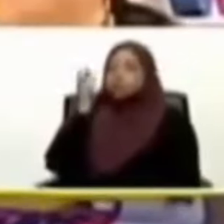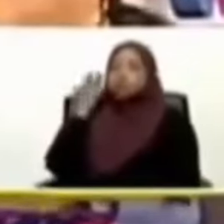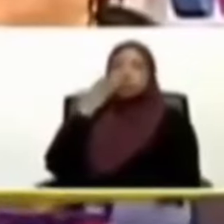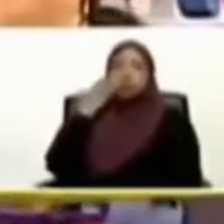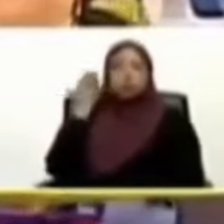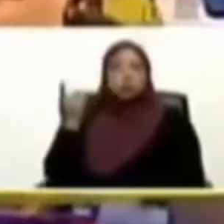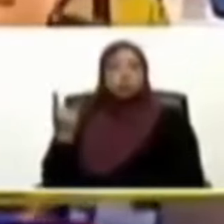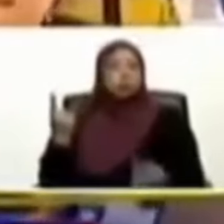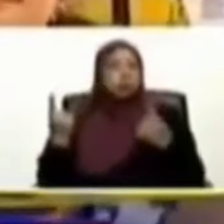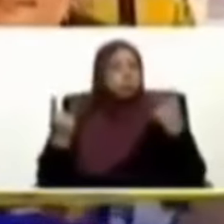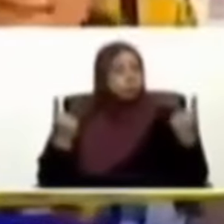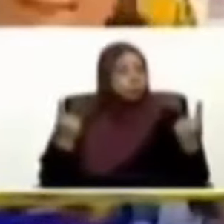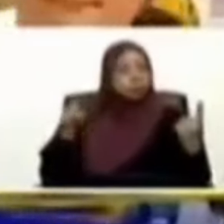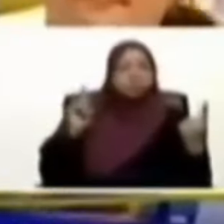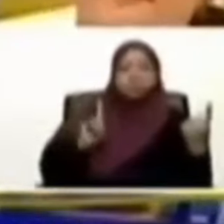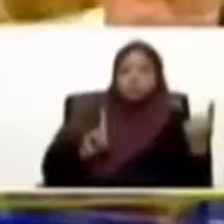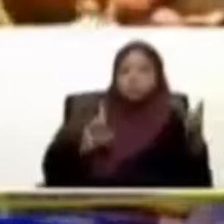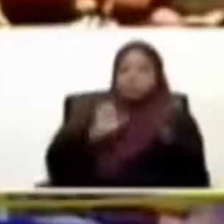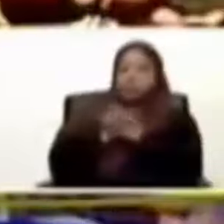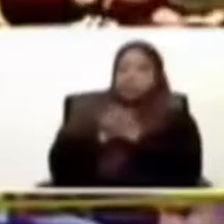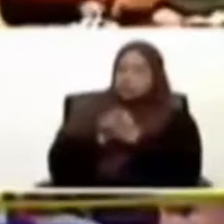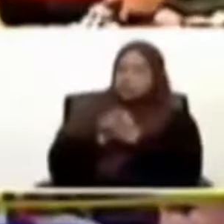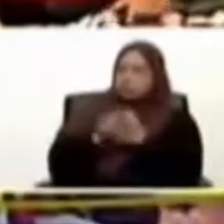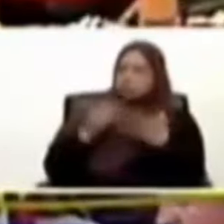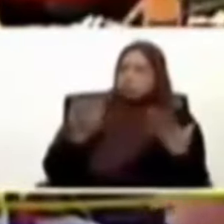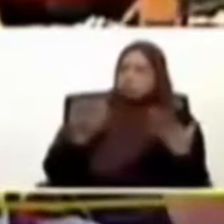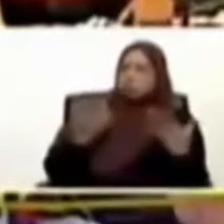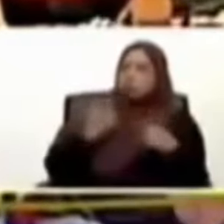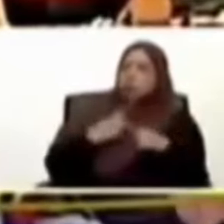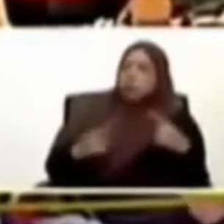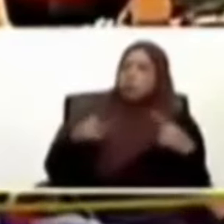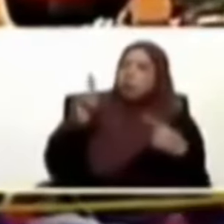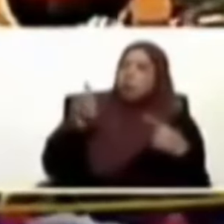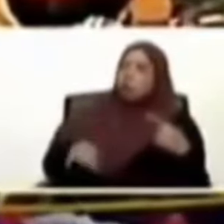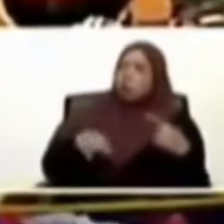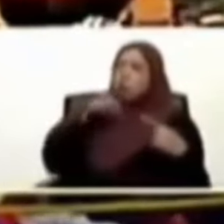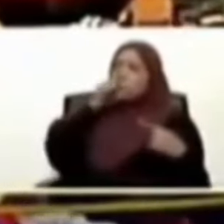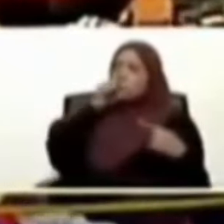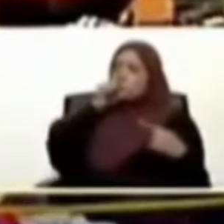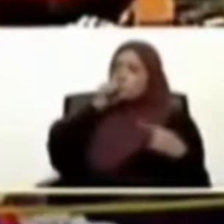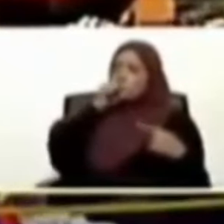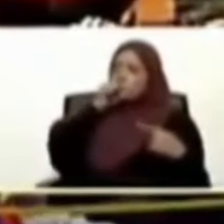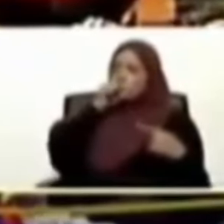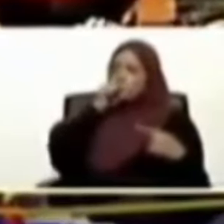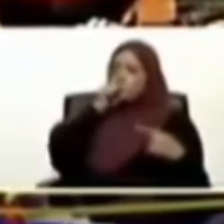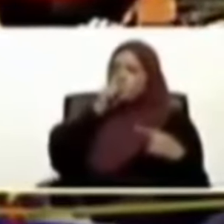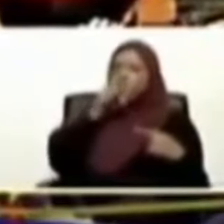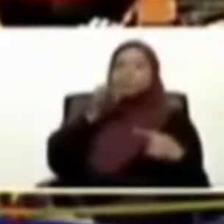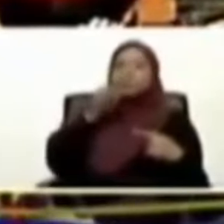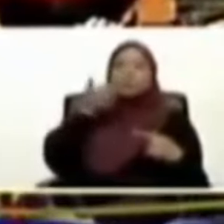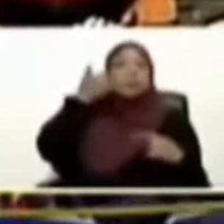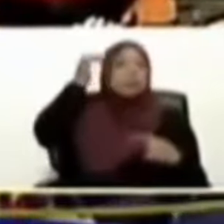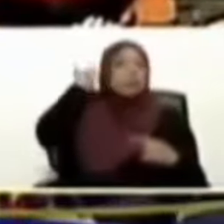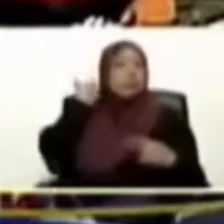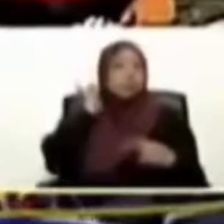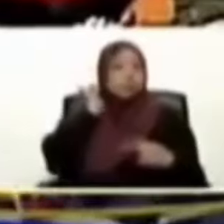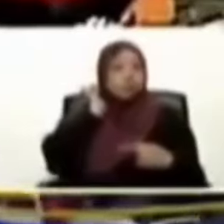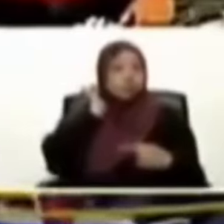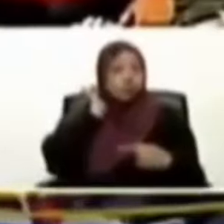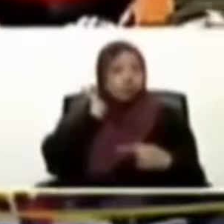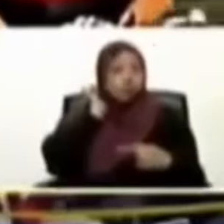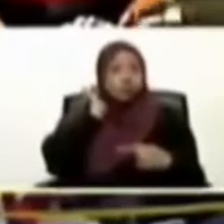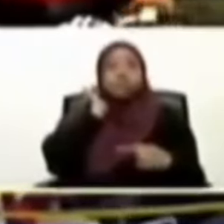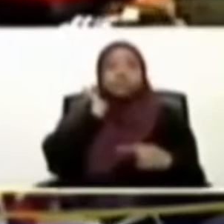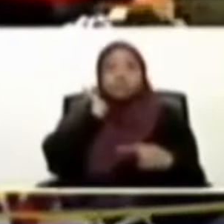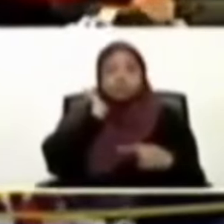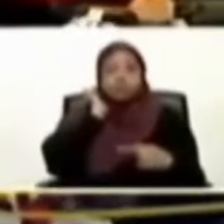una cuarta parte de la población, han emigrado. Su mensaje es que las elecciones del 28 de julio son una oportunidad.